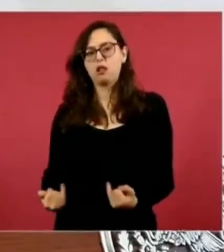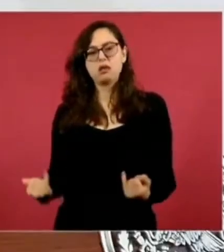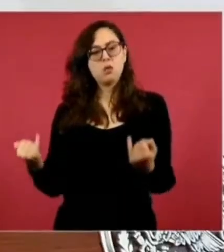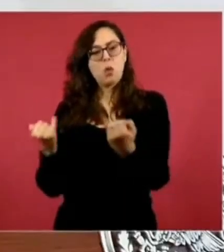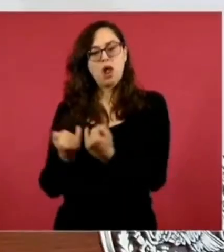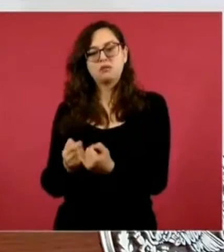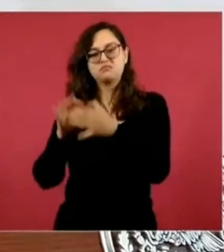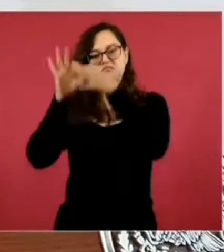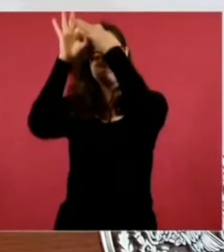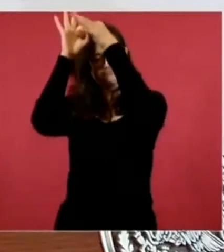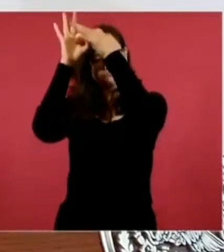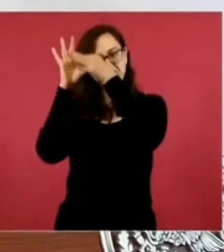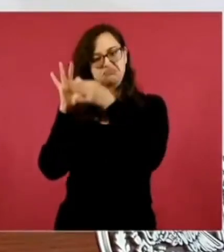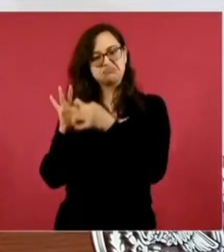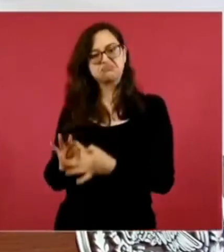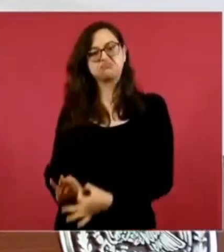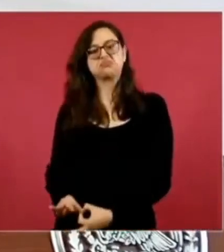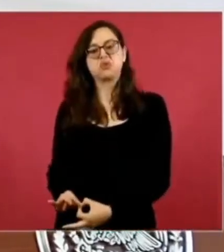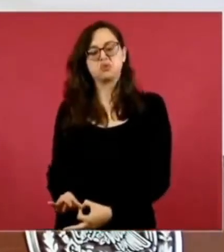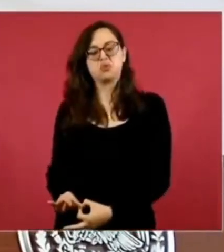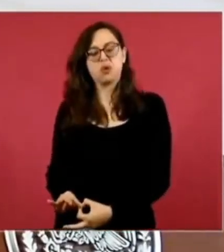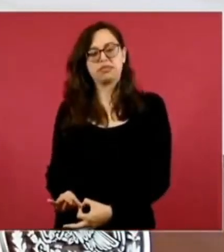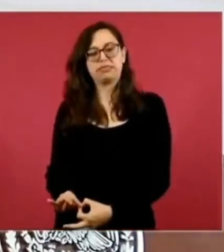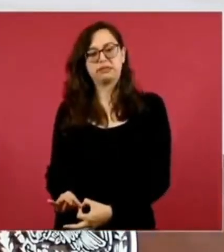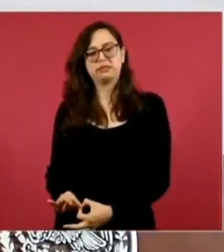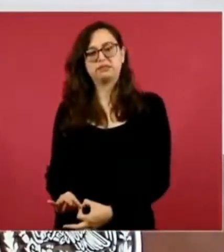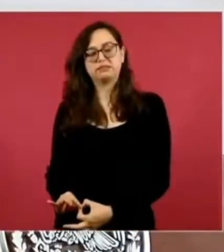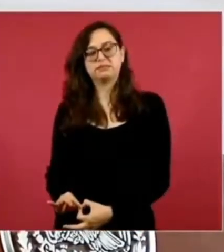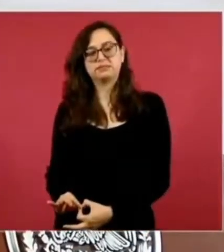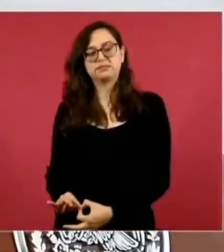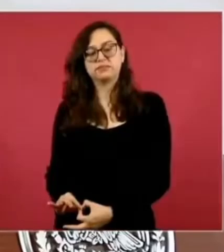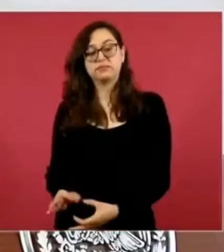Hemos sido consecuentes. Pero